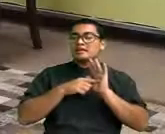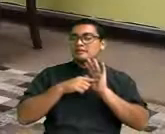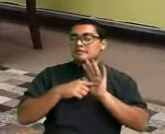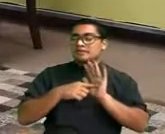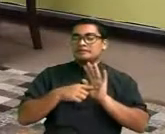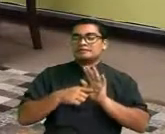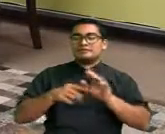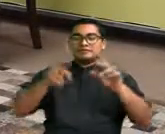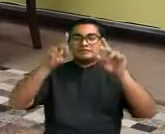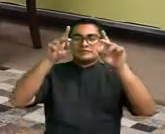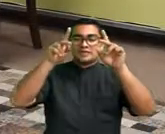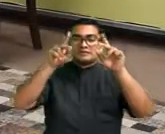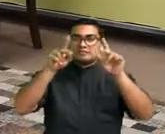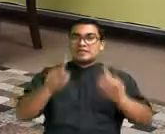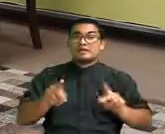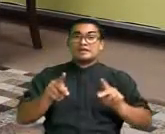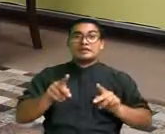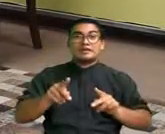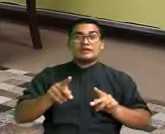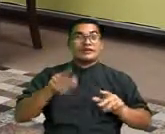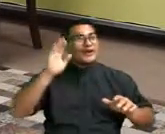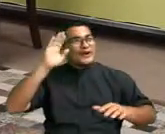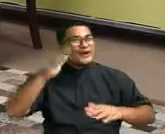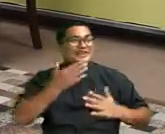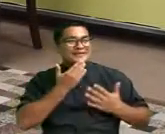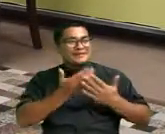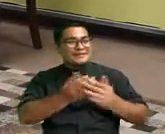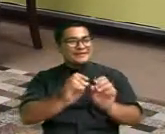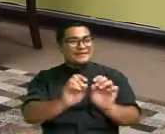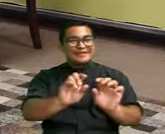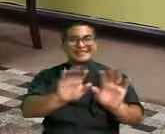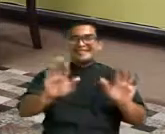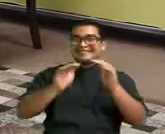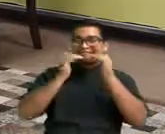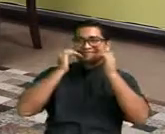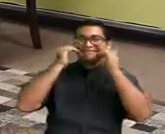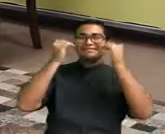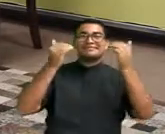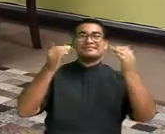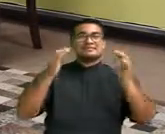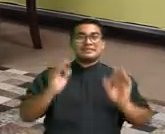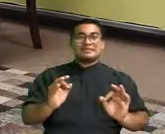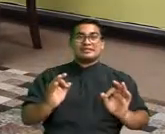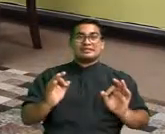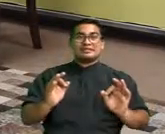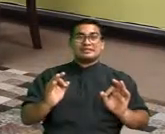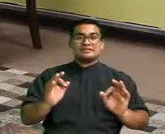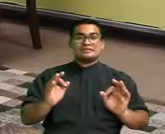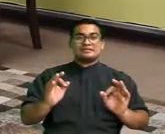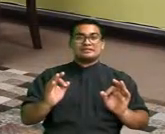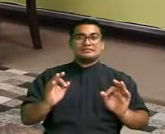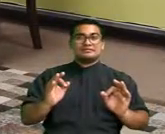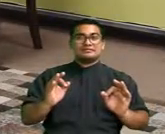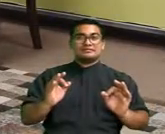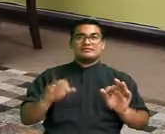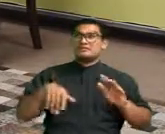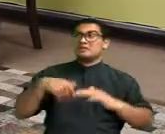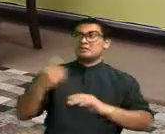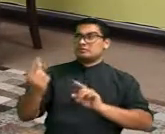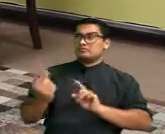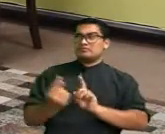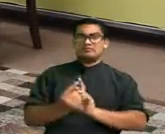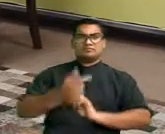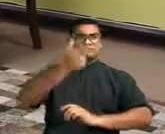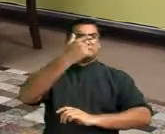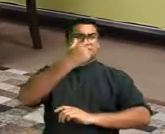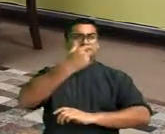que un día te saludan de buenas ganas, o sea, muy alegre y todo jovial, y el día siguiente te hacen mala cara o simplemente